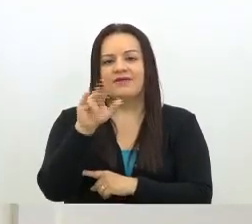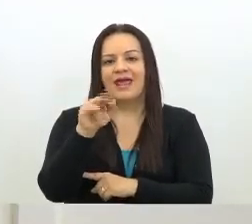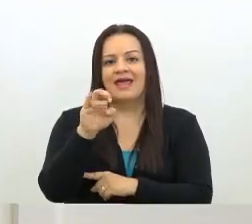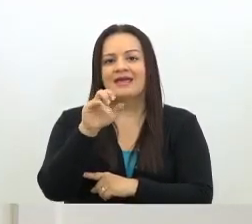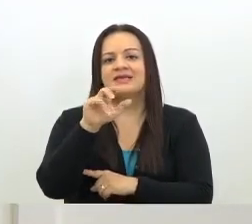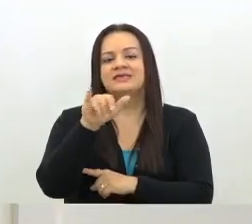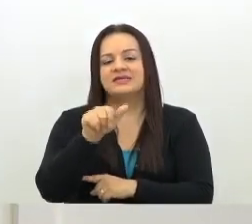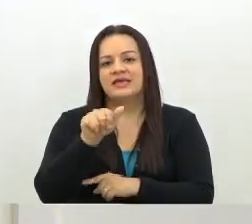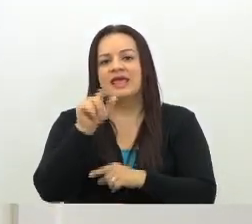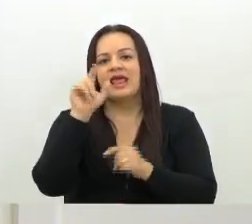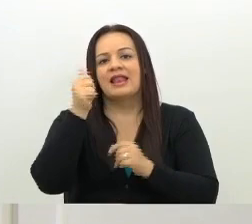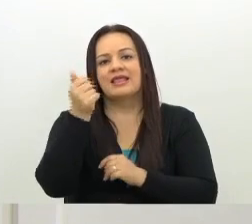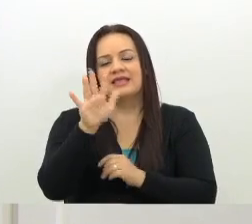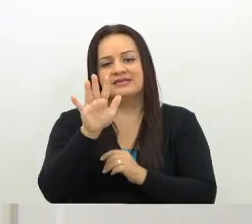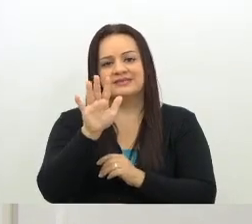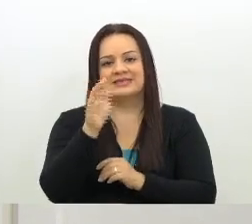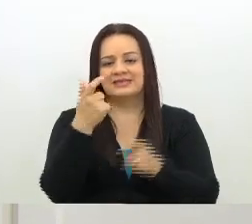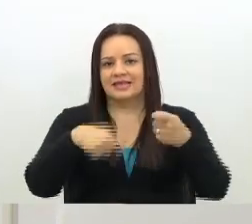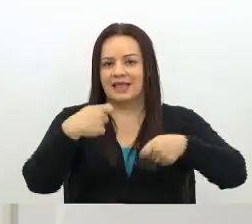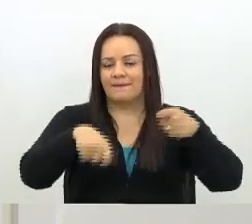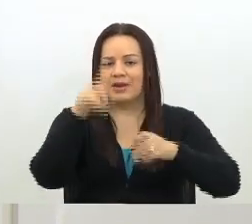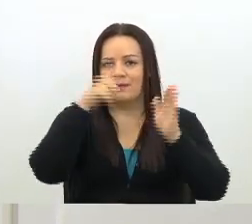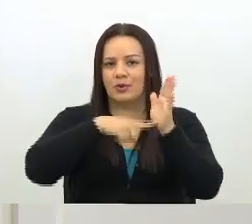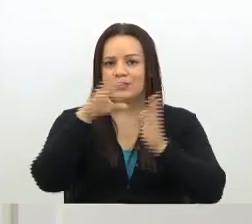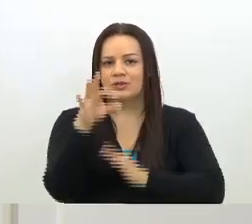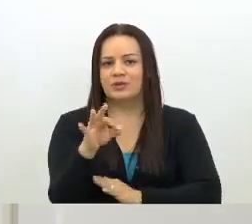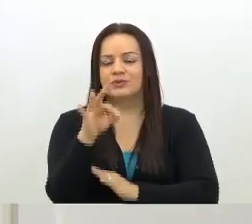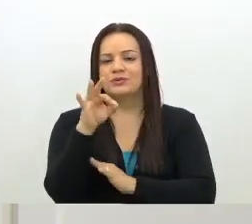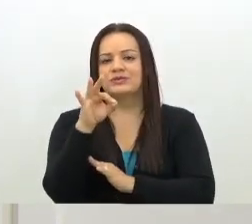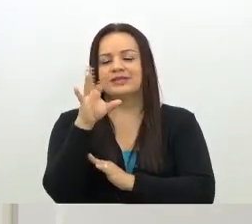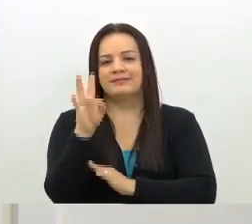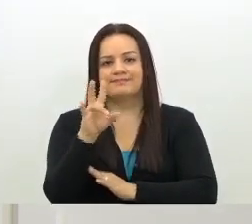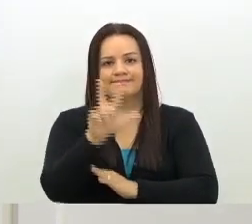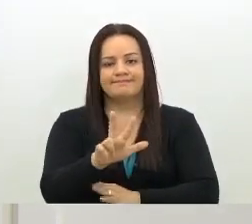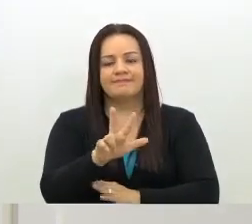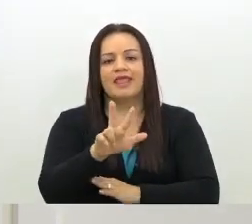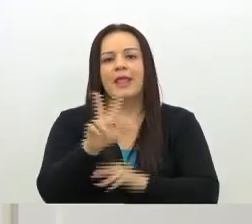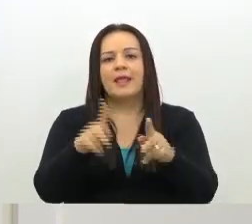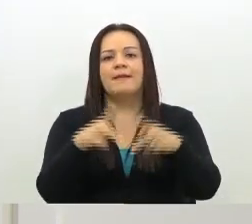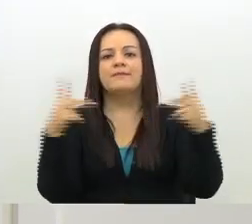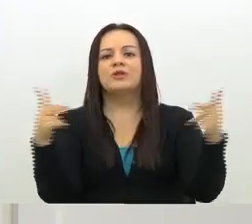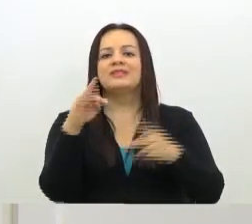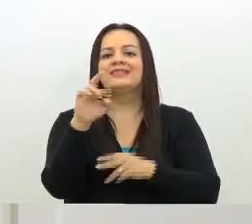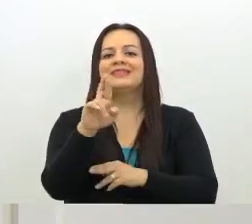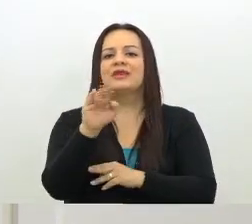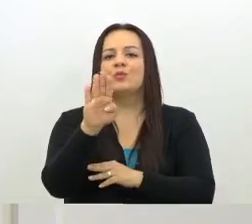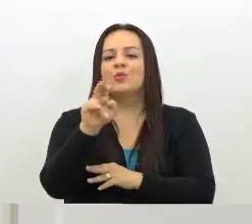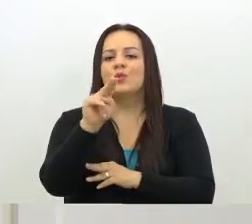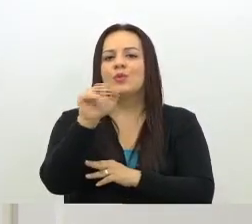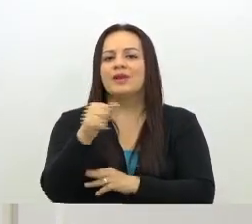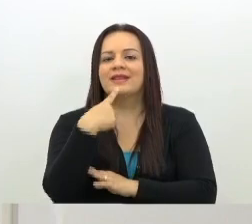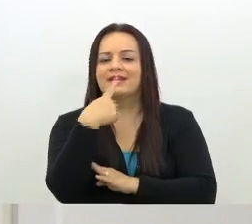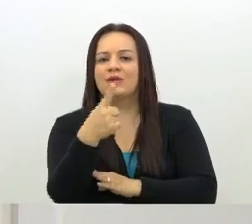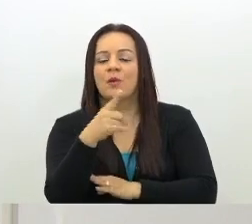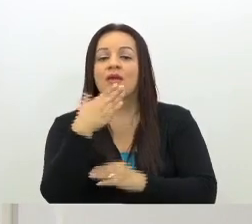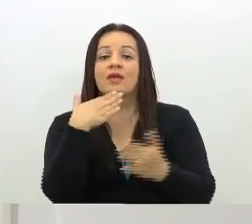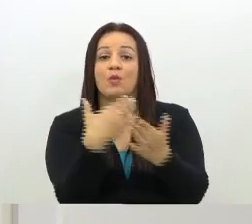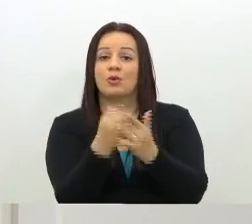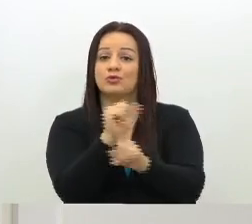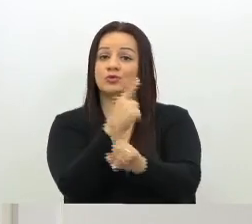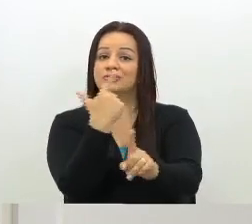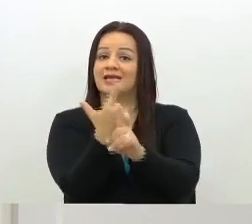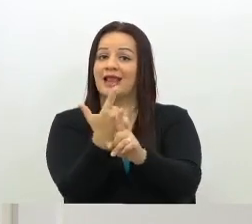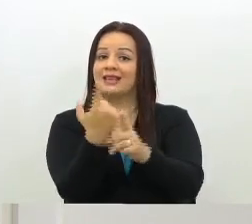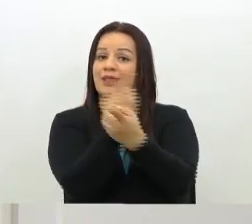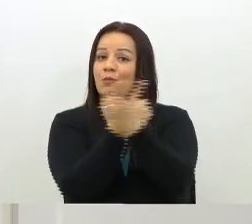15 de septiembre de 1943, en el periódico La Tribuna, señalaron, y qué bueno que los socialdemócratas vuelven a ver,